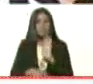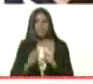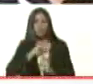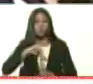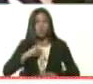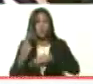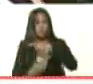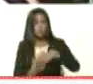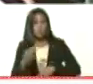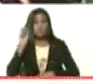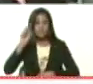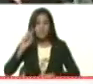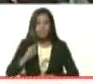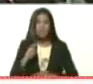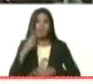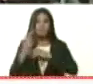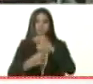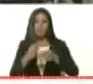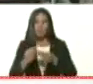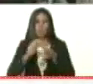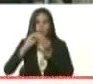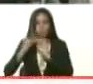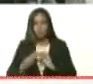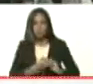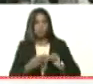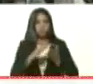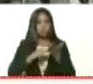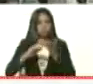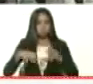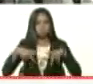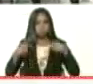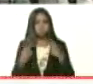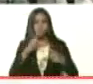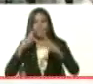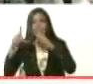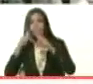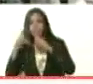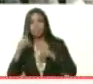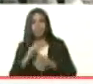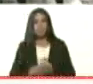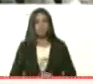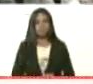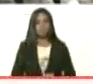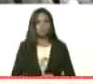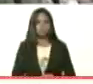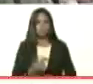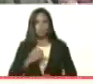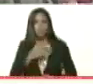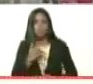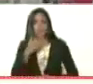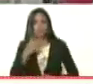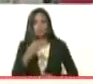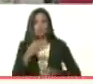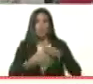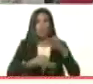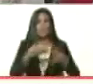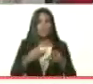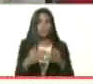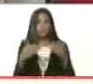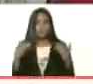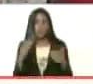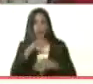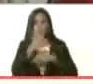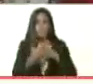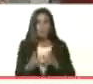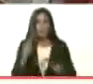revolución necesita una gran rectificación en sus políticas. Quiero decir, necesita de un gran plan